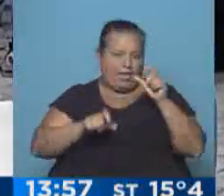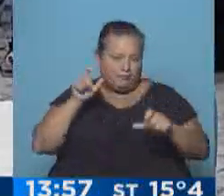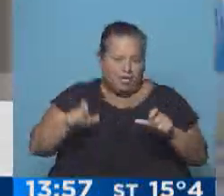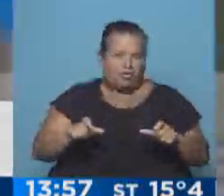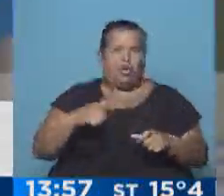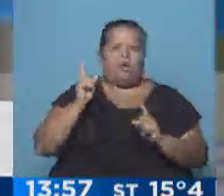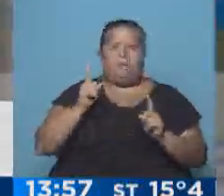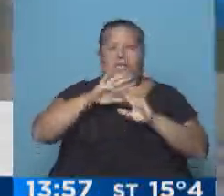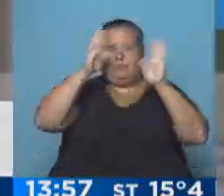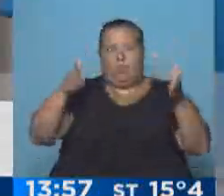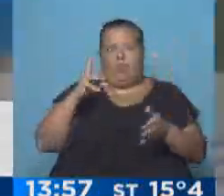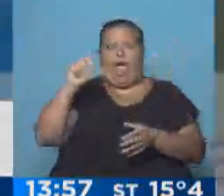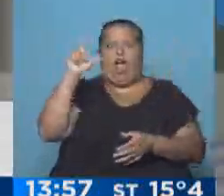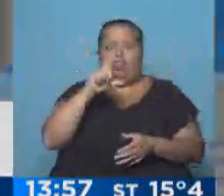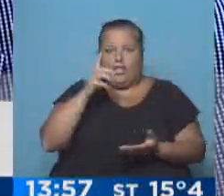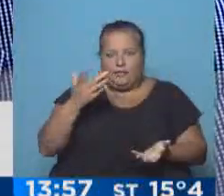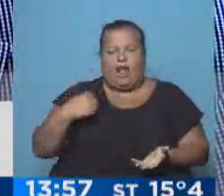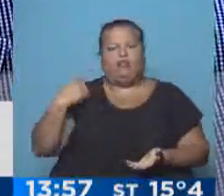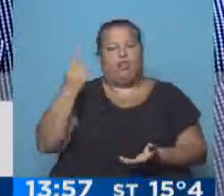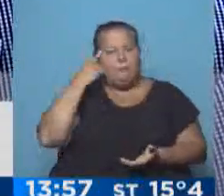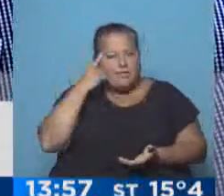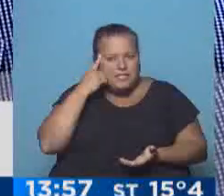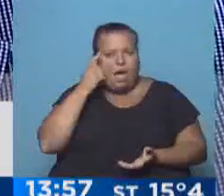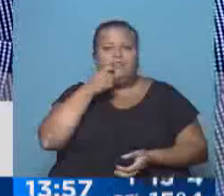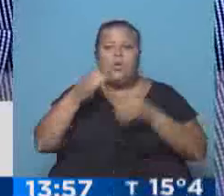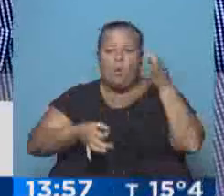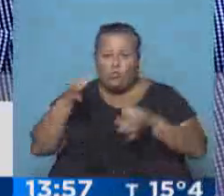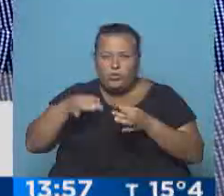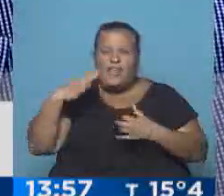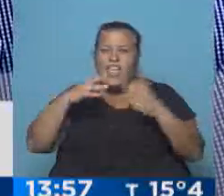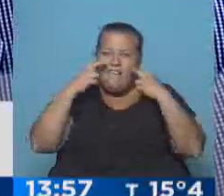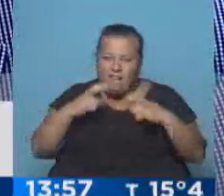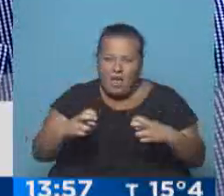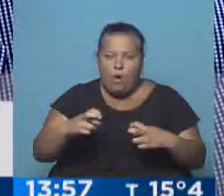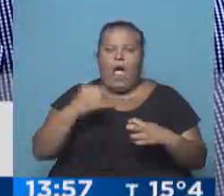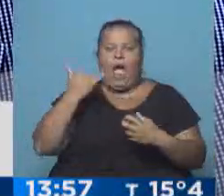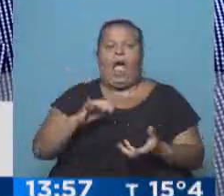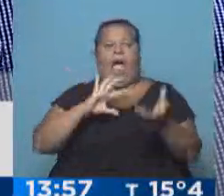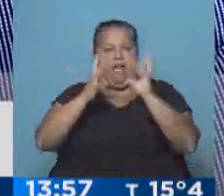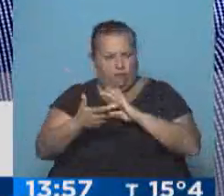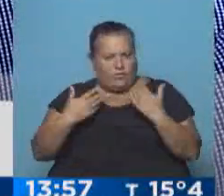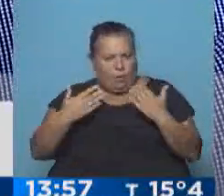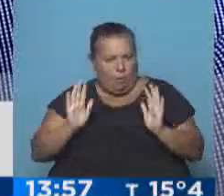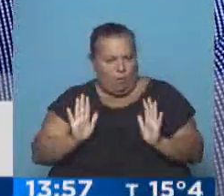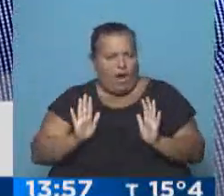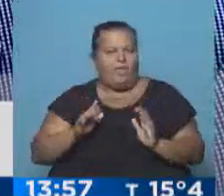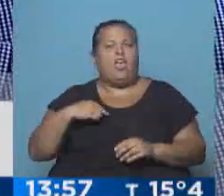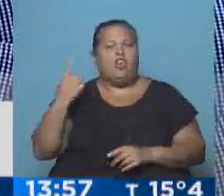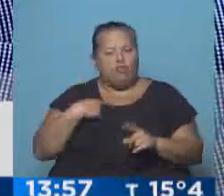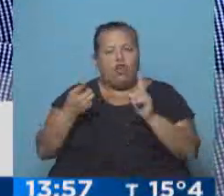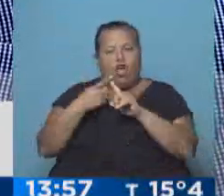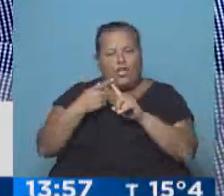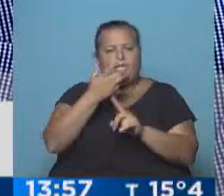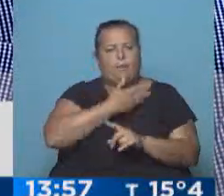de la propia institución Banco Central. Nos parece que si la justicia tiene algo que investigar, tiene los mecanismos para hacerlo. Nos hemos contactado